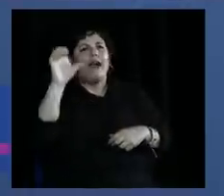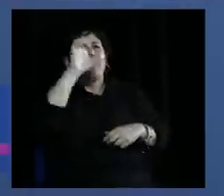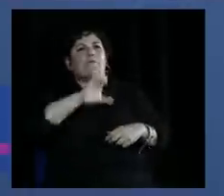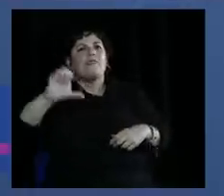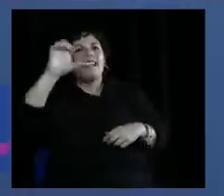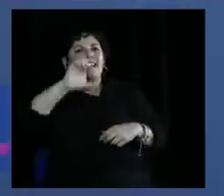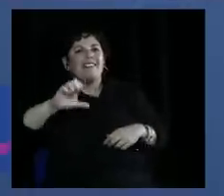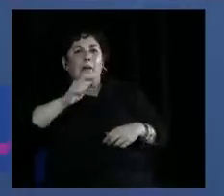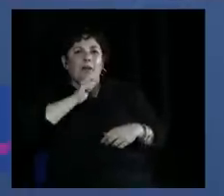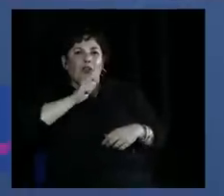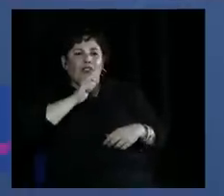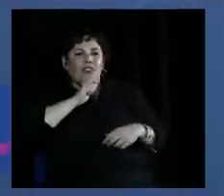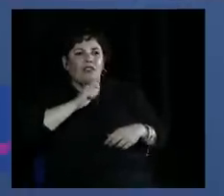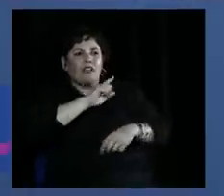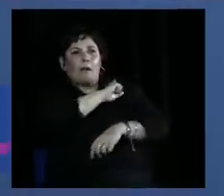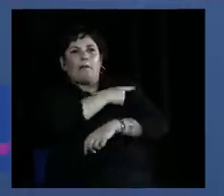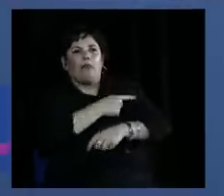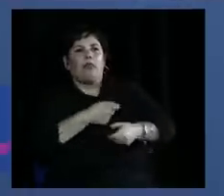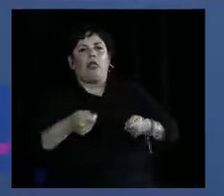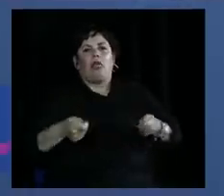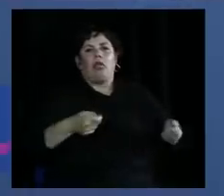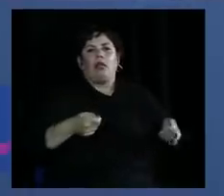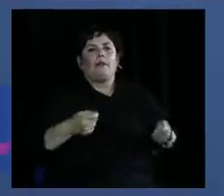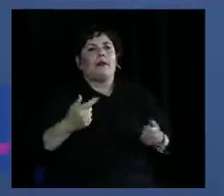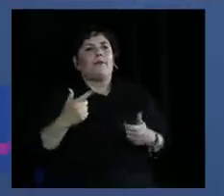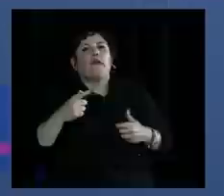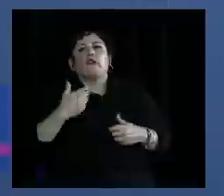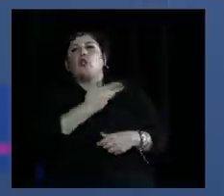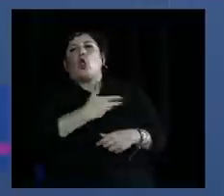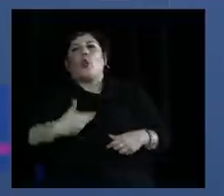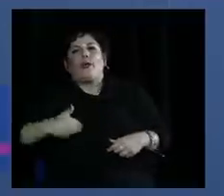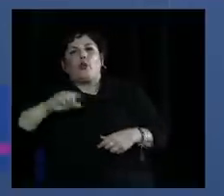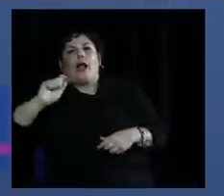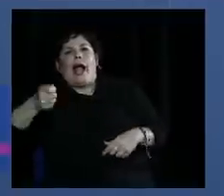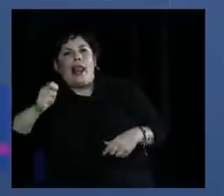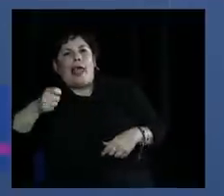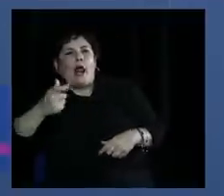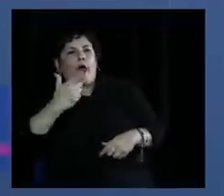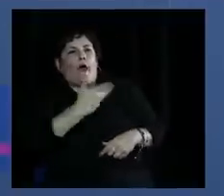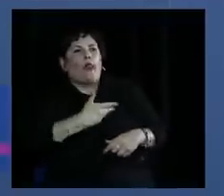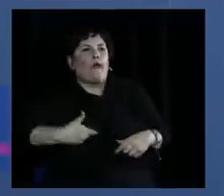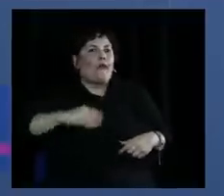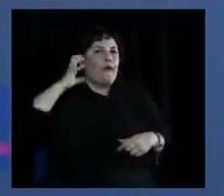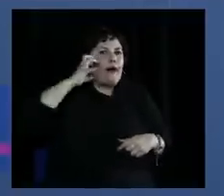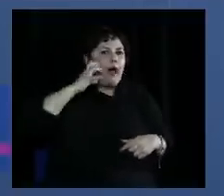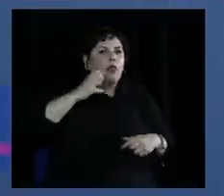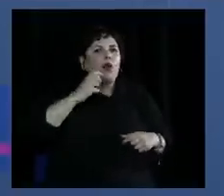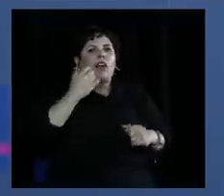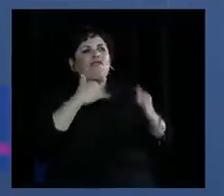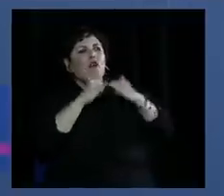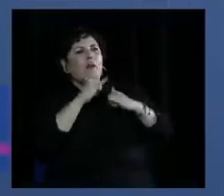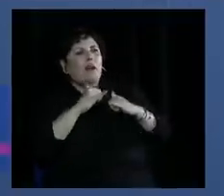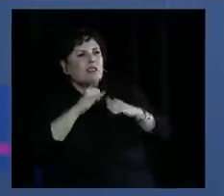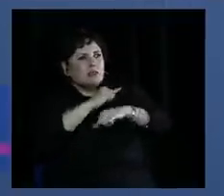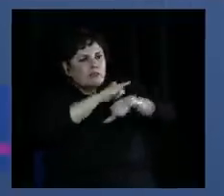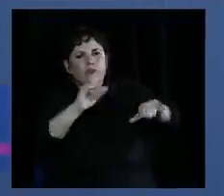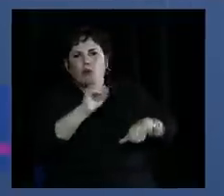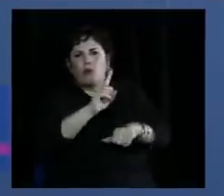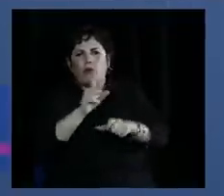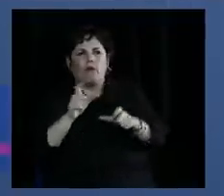que ejercen el poder que tienen por ser dueños de un medio para bloquear información de interés